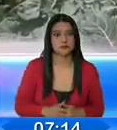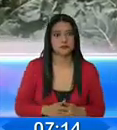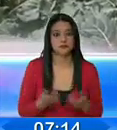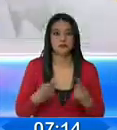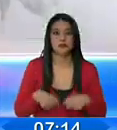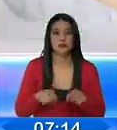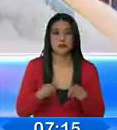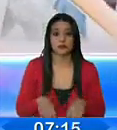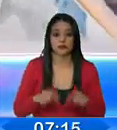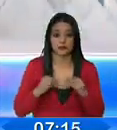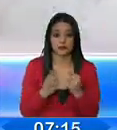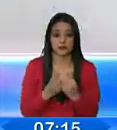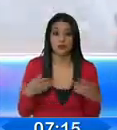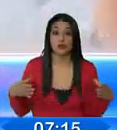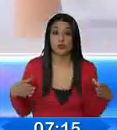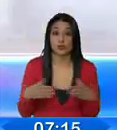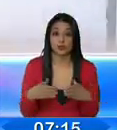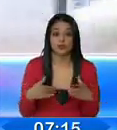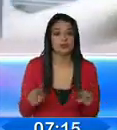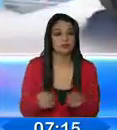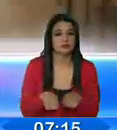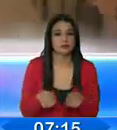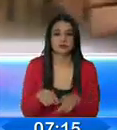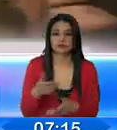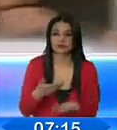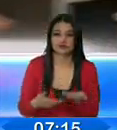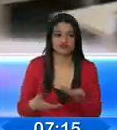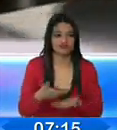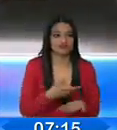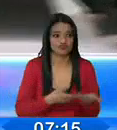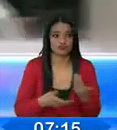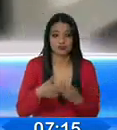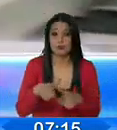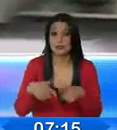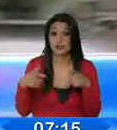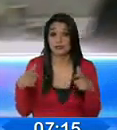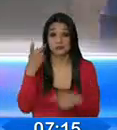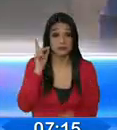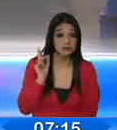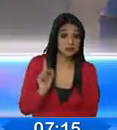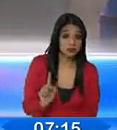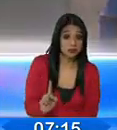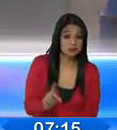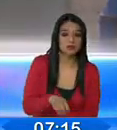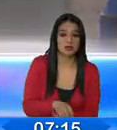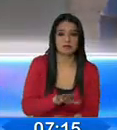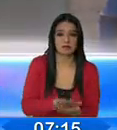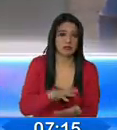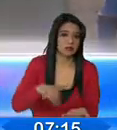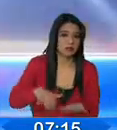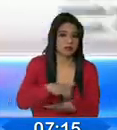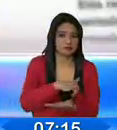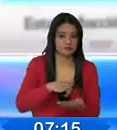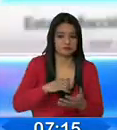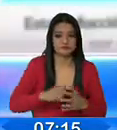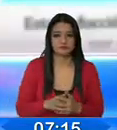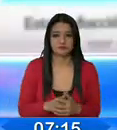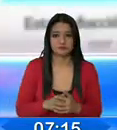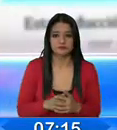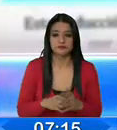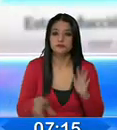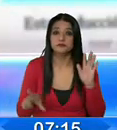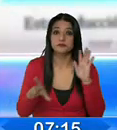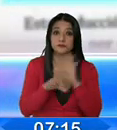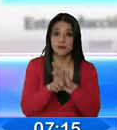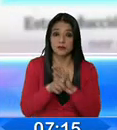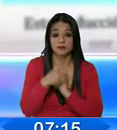contratos colectivos se someten a negociaciones y lo que decida la mayoría se aplicará para todos. La ley también